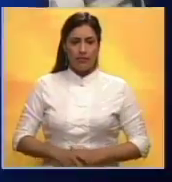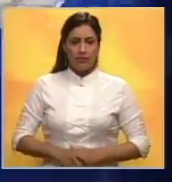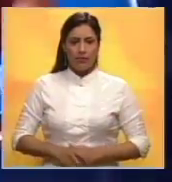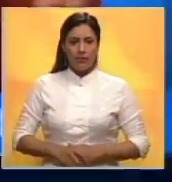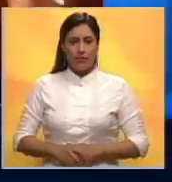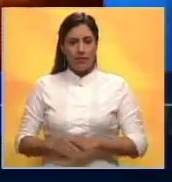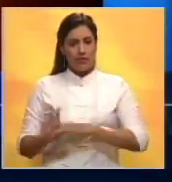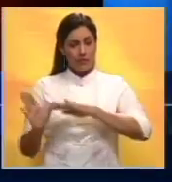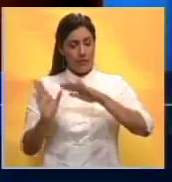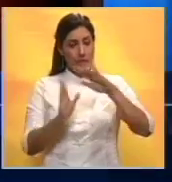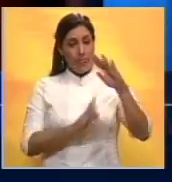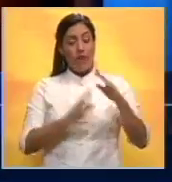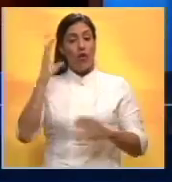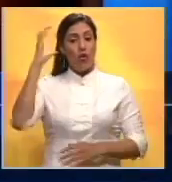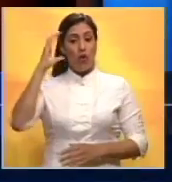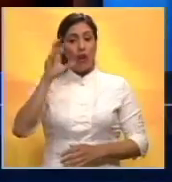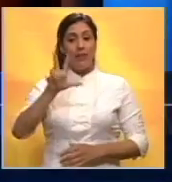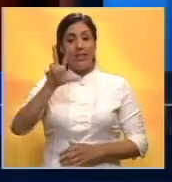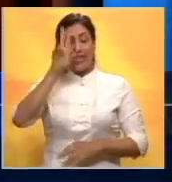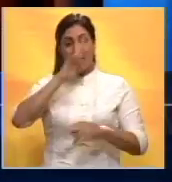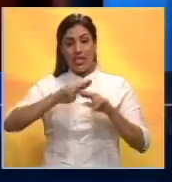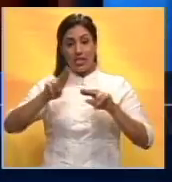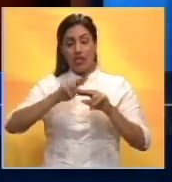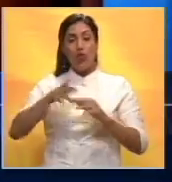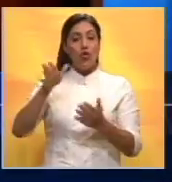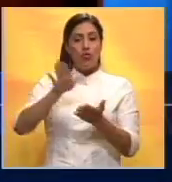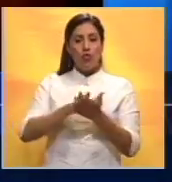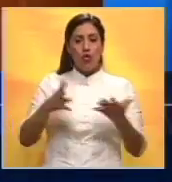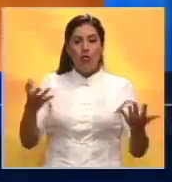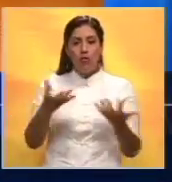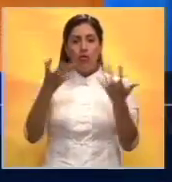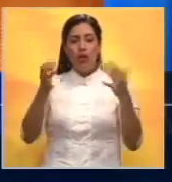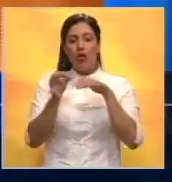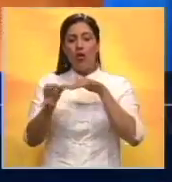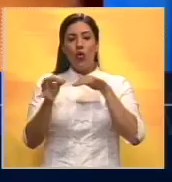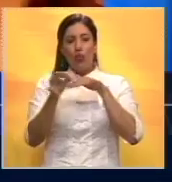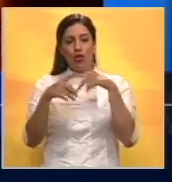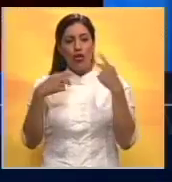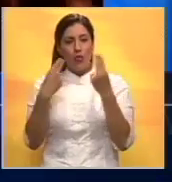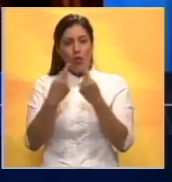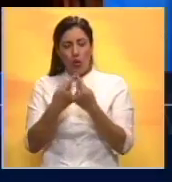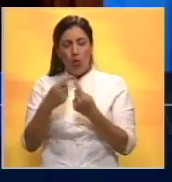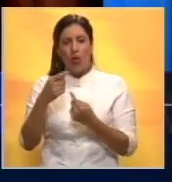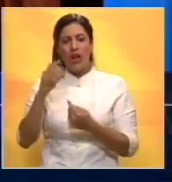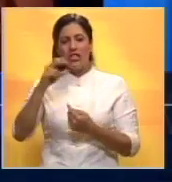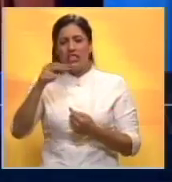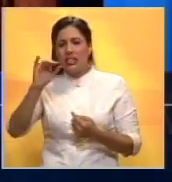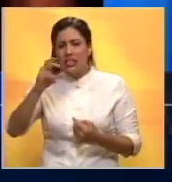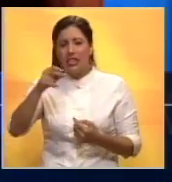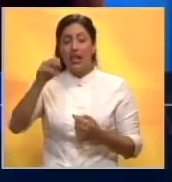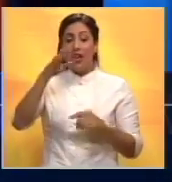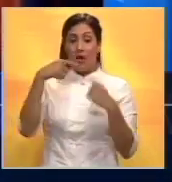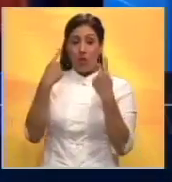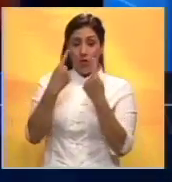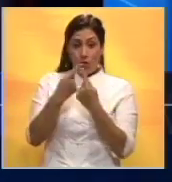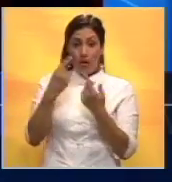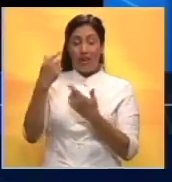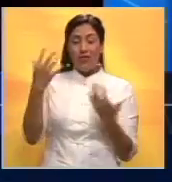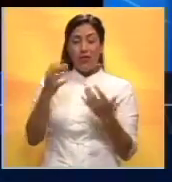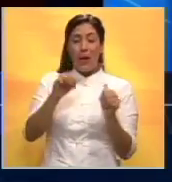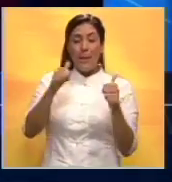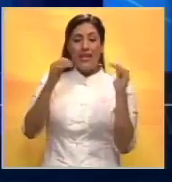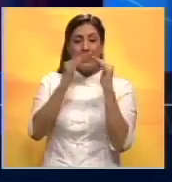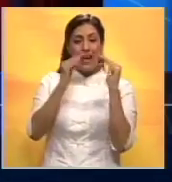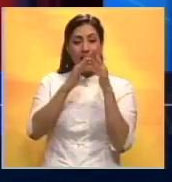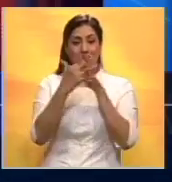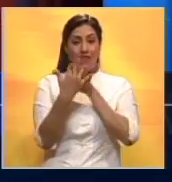raciales en Colombia tres niños fallecieron en un incendio en el municipio de chichin chiná en caldas las llamas iniciaron en una